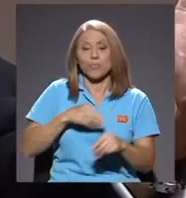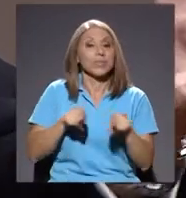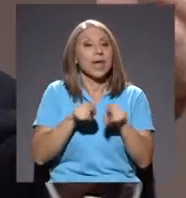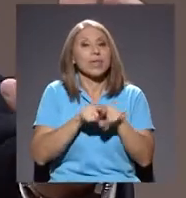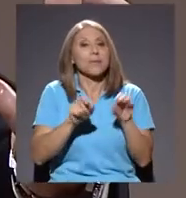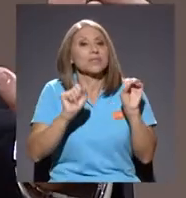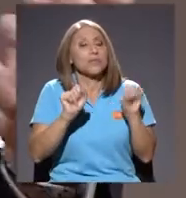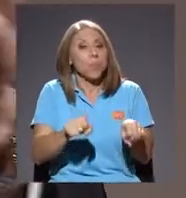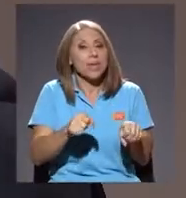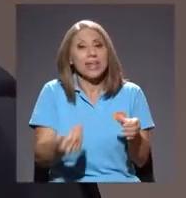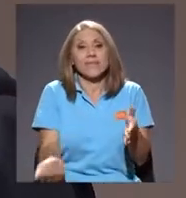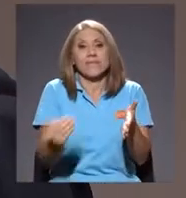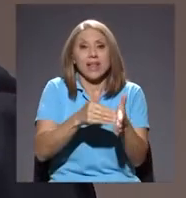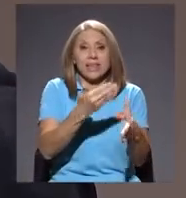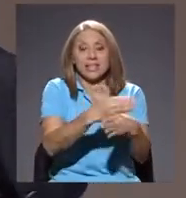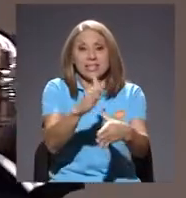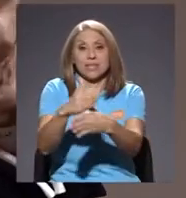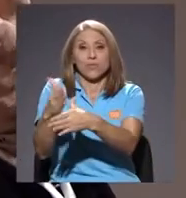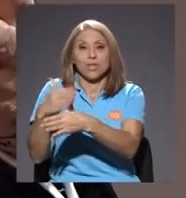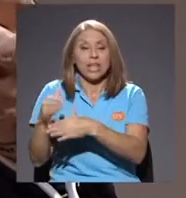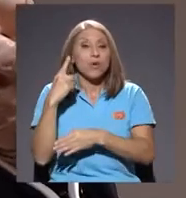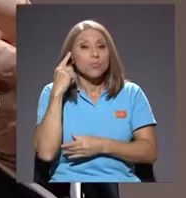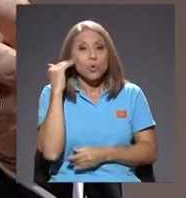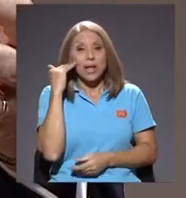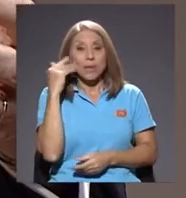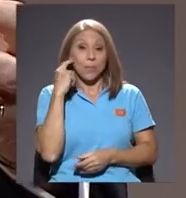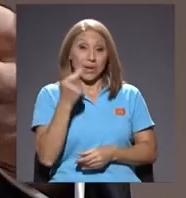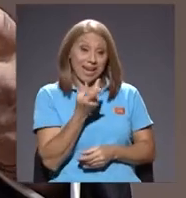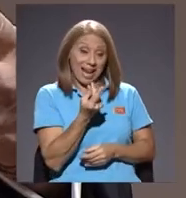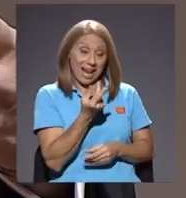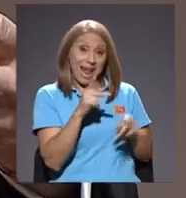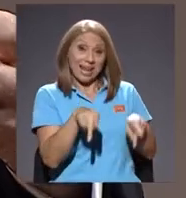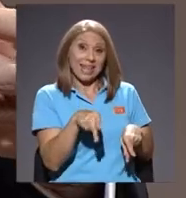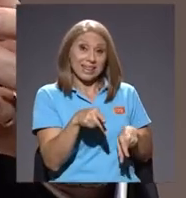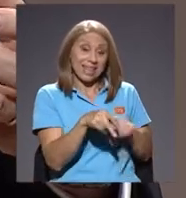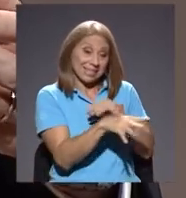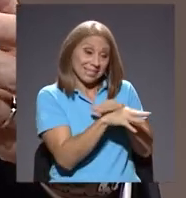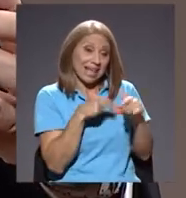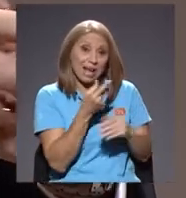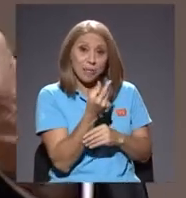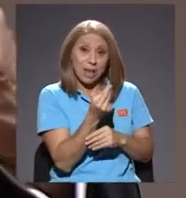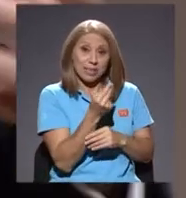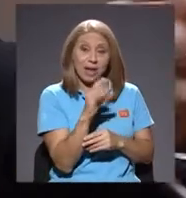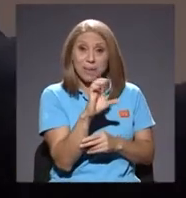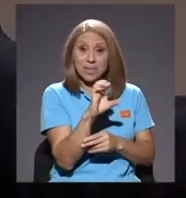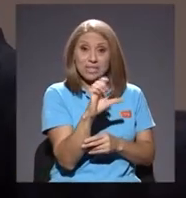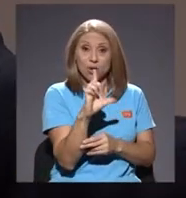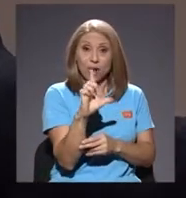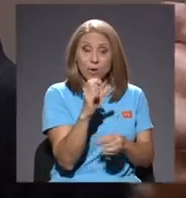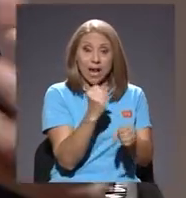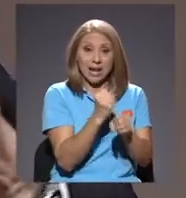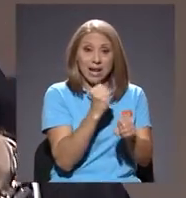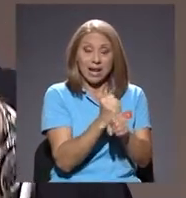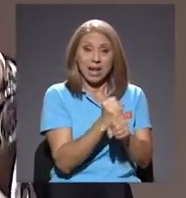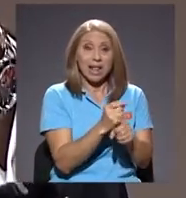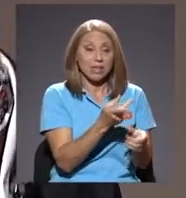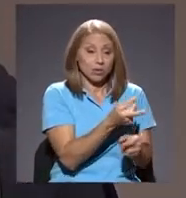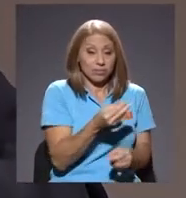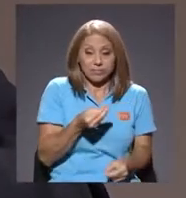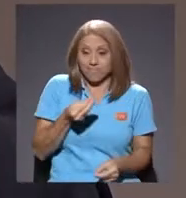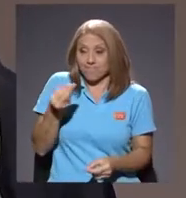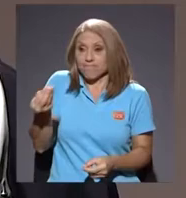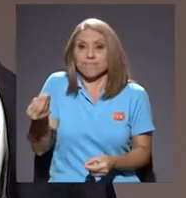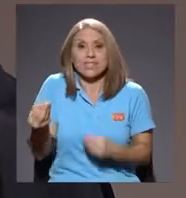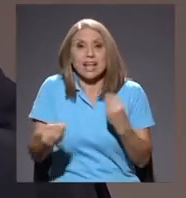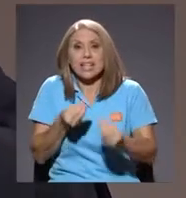gente saca de un fondo y se va para el otro o saca del fondo de capital de capitalización laboral porque tiene la plata y la lleva y entonces si no